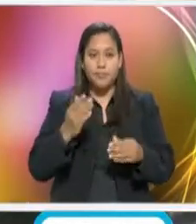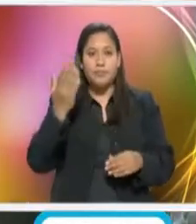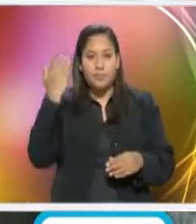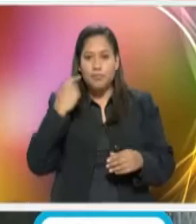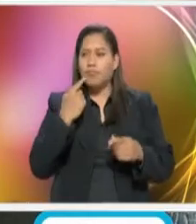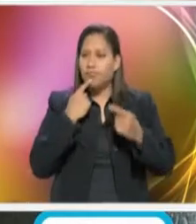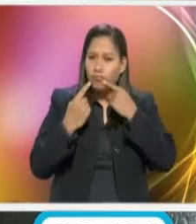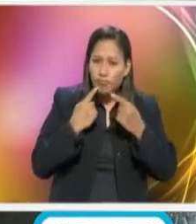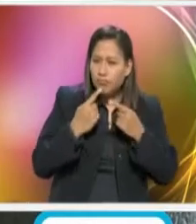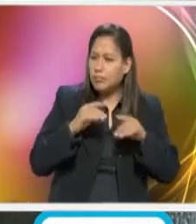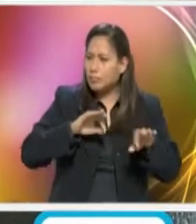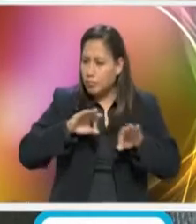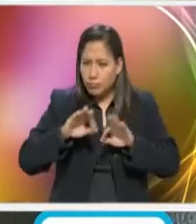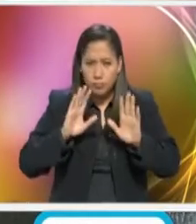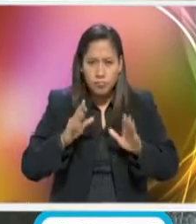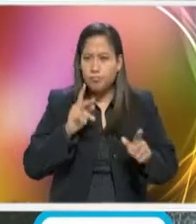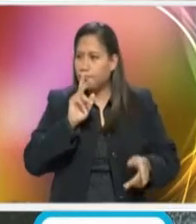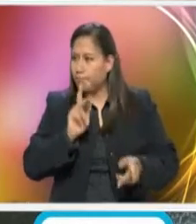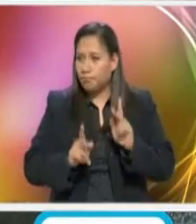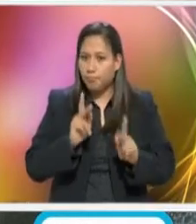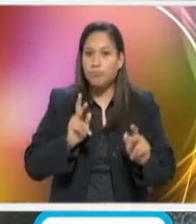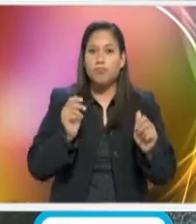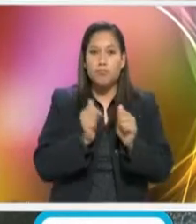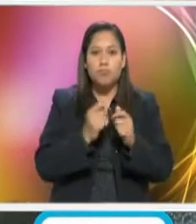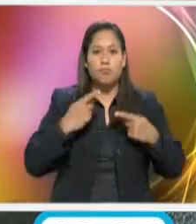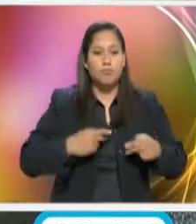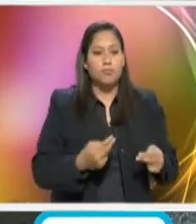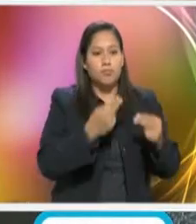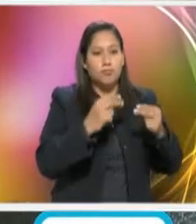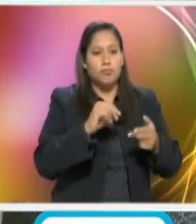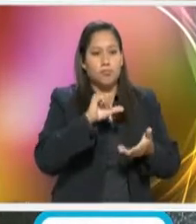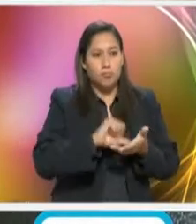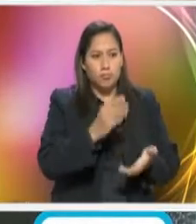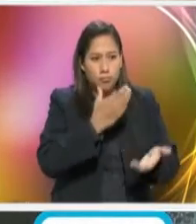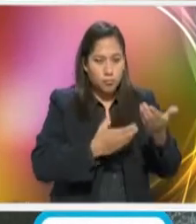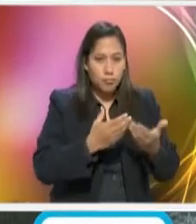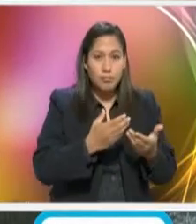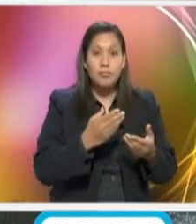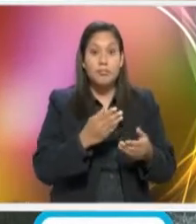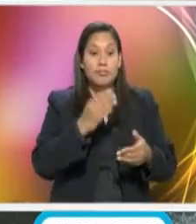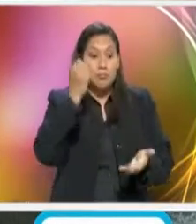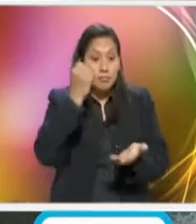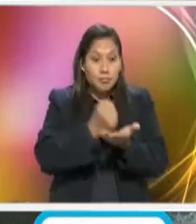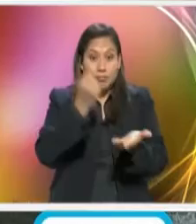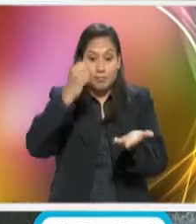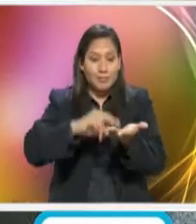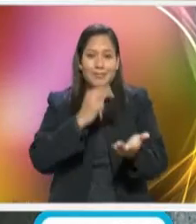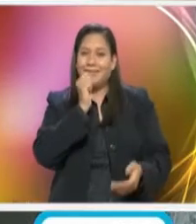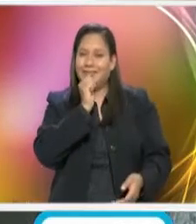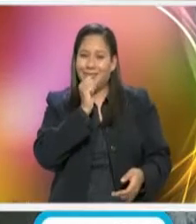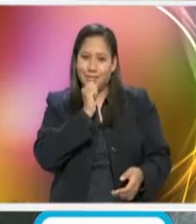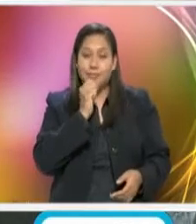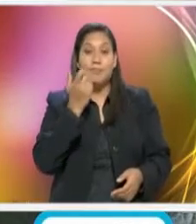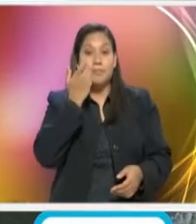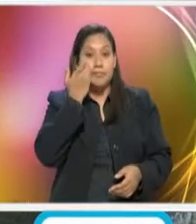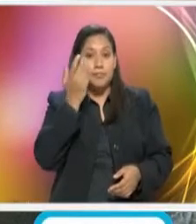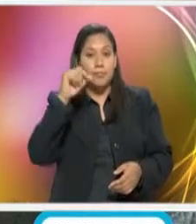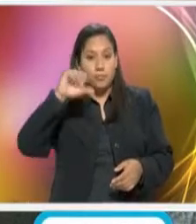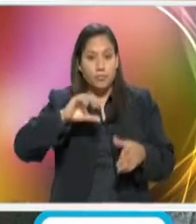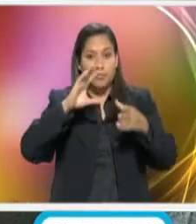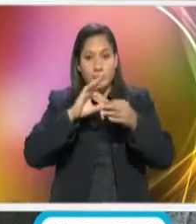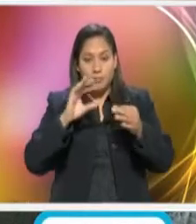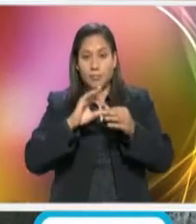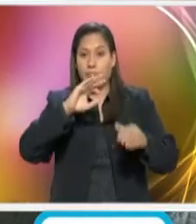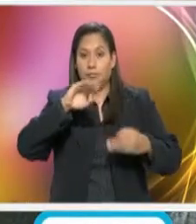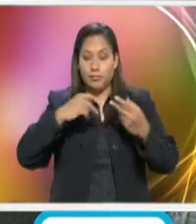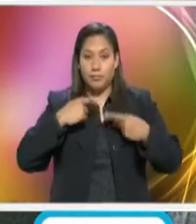venía trabajando, se venía platicando con los comerciantes, sin embargo no se había dado esta firma. Y quiero compartirte y a toda